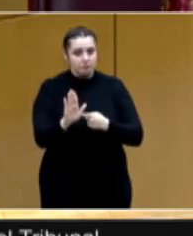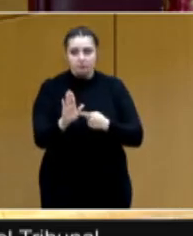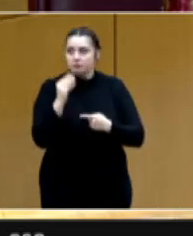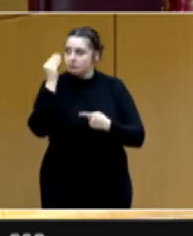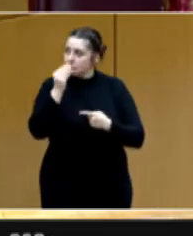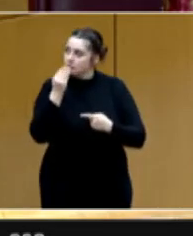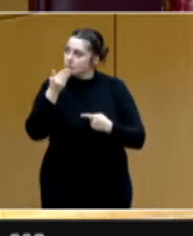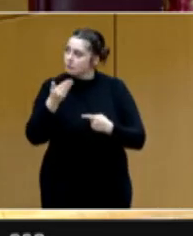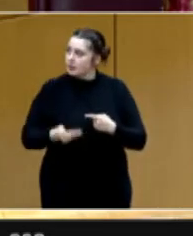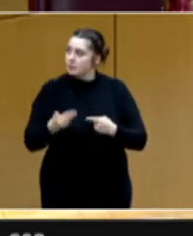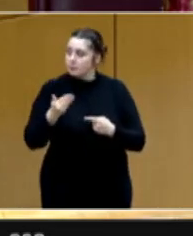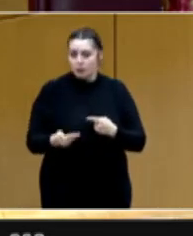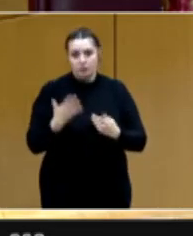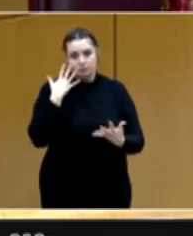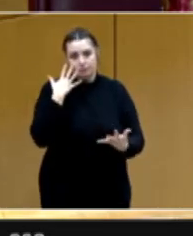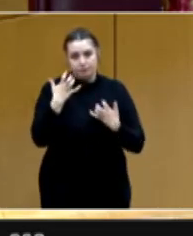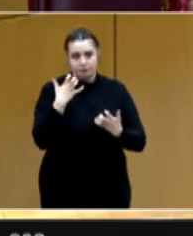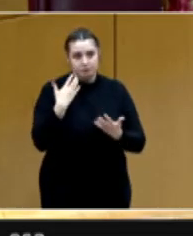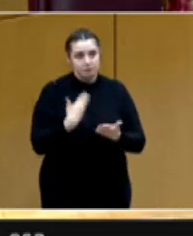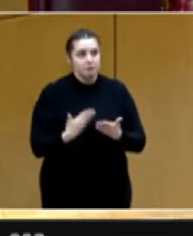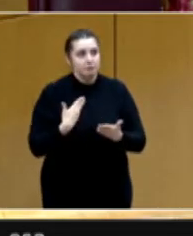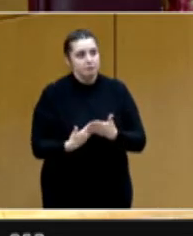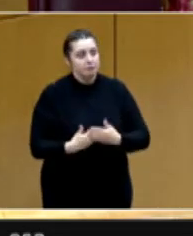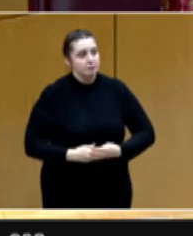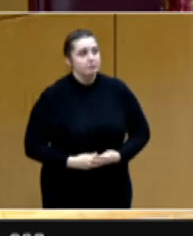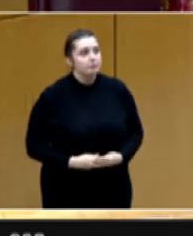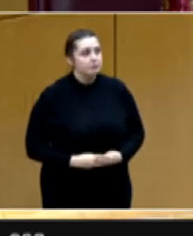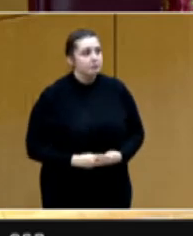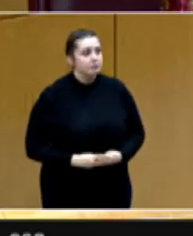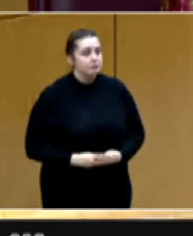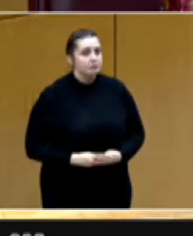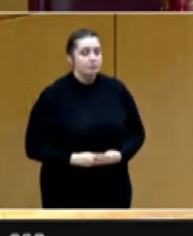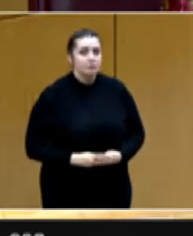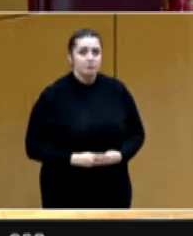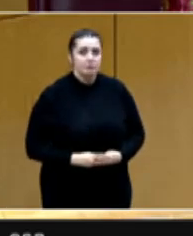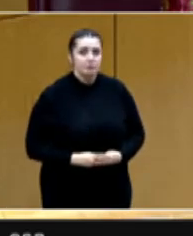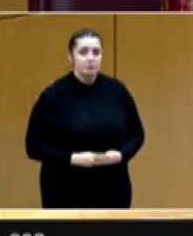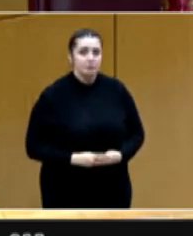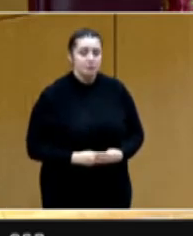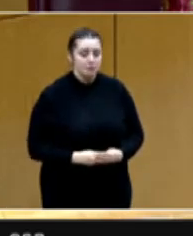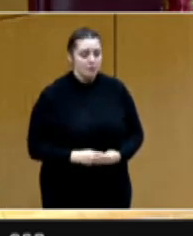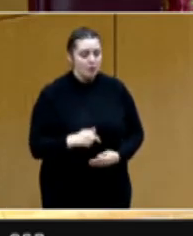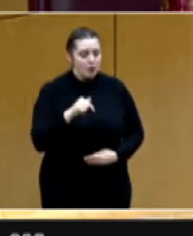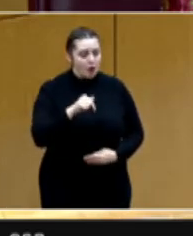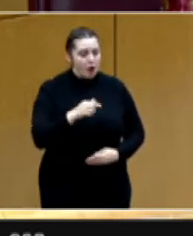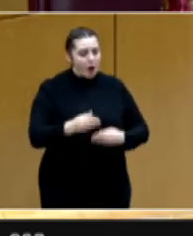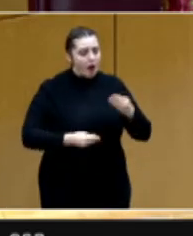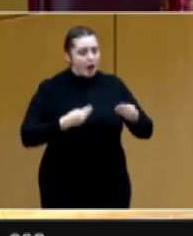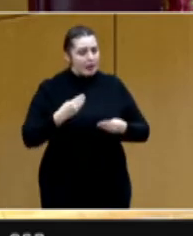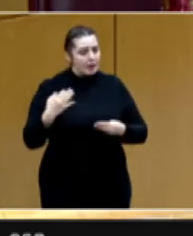muy muy reveladora muy reveladora de esto qué es lo que se está haciendo